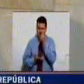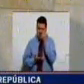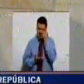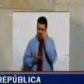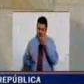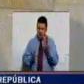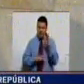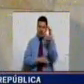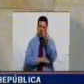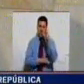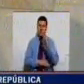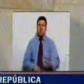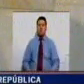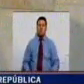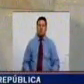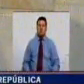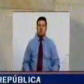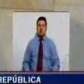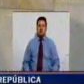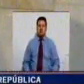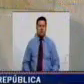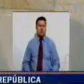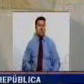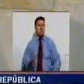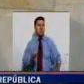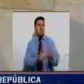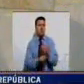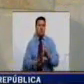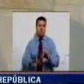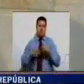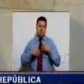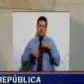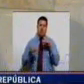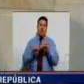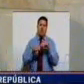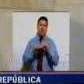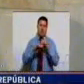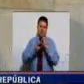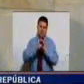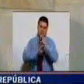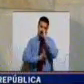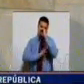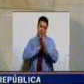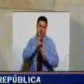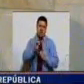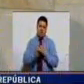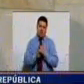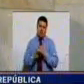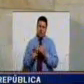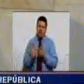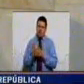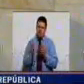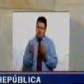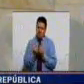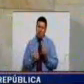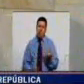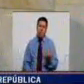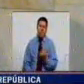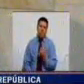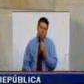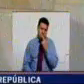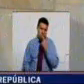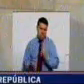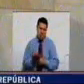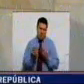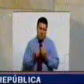convirtieron el Plan Colombia, lograron que lo asumiera el Fondo Monetario Internacional en una carta de intención, y allí, en la